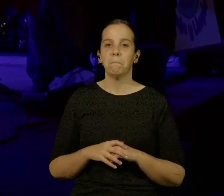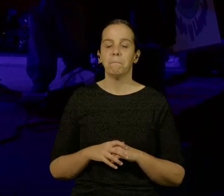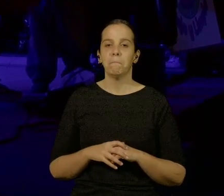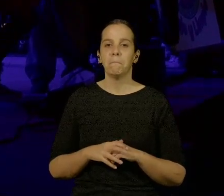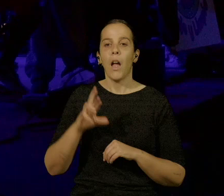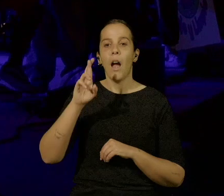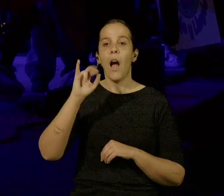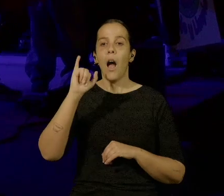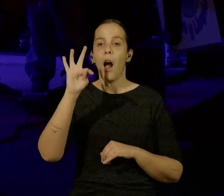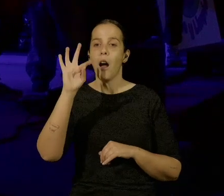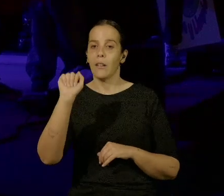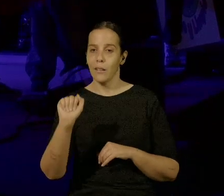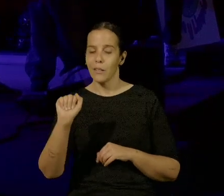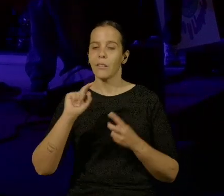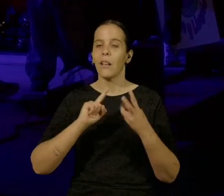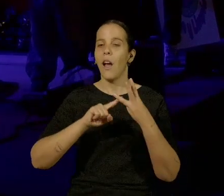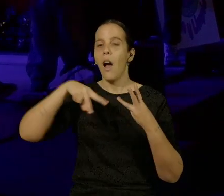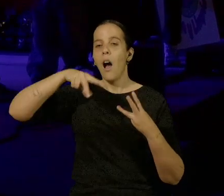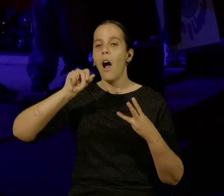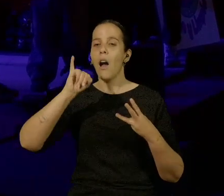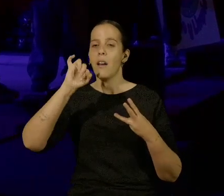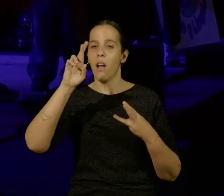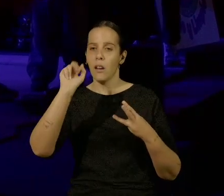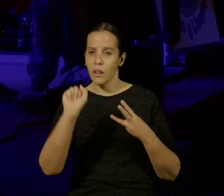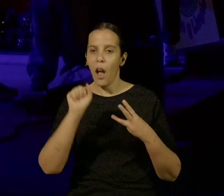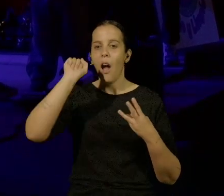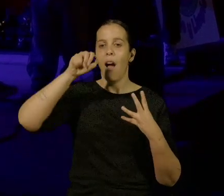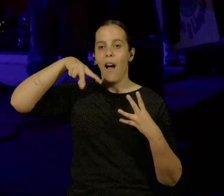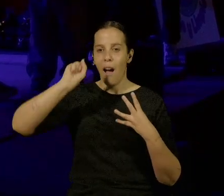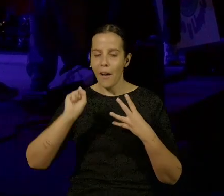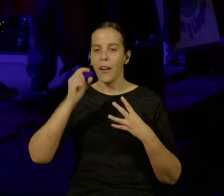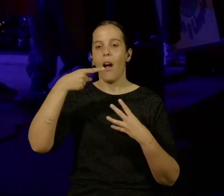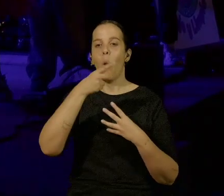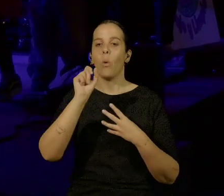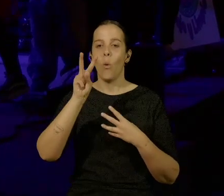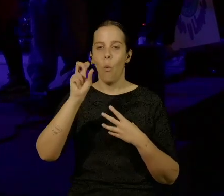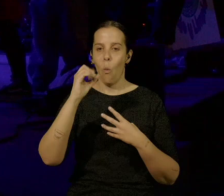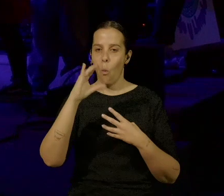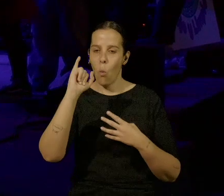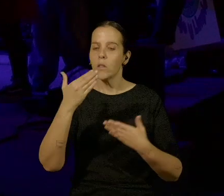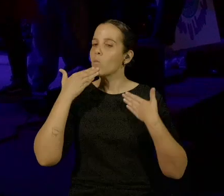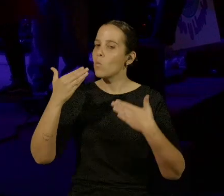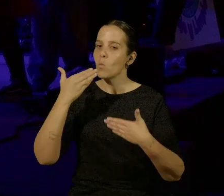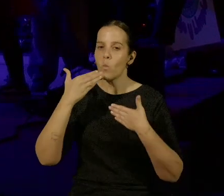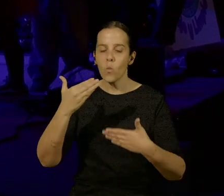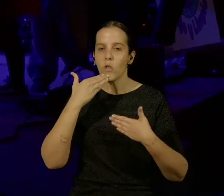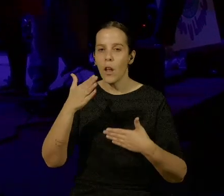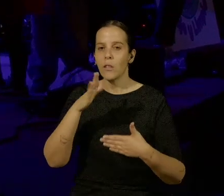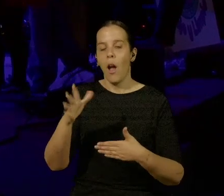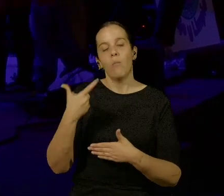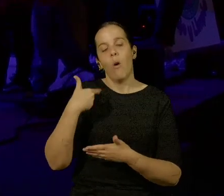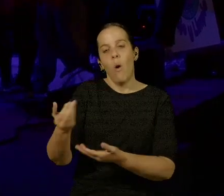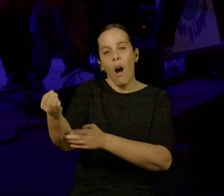a Rita, a Naira, a Ana, Guasi, Sánchez y Guasi, las gracias por habernos estado hoy aguantando la